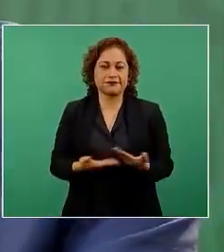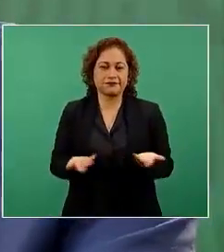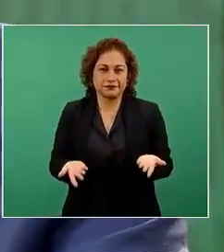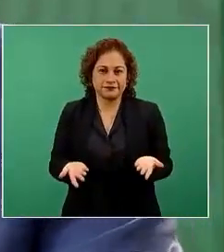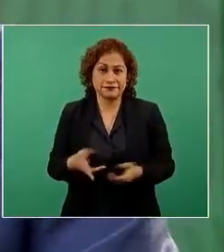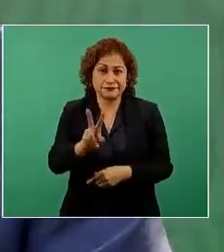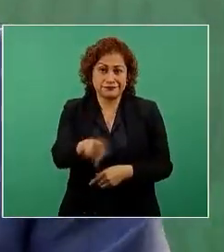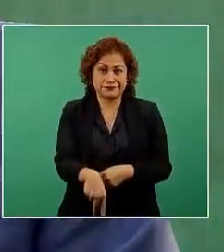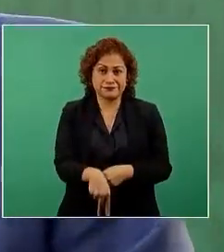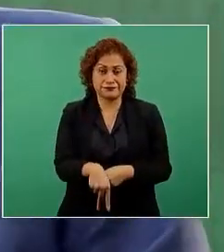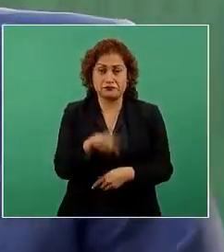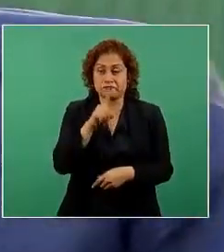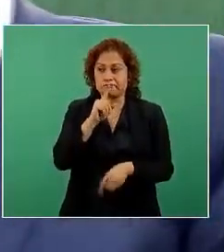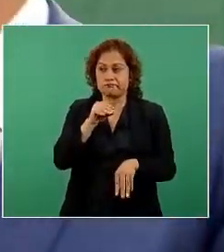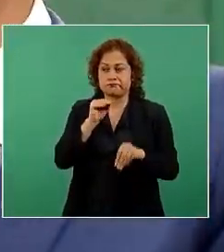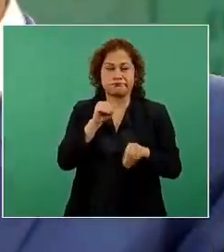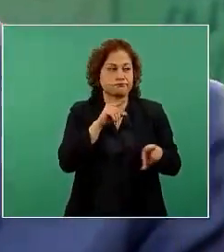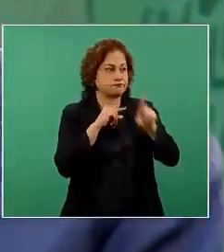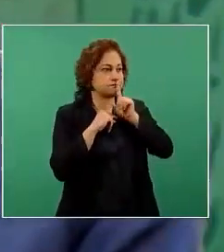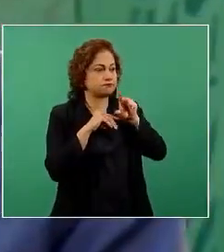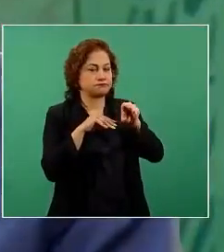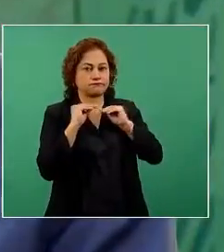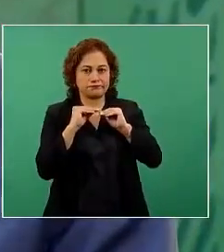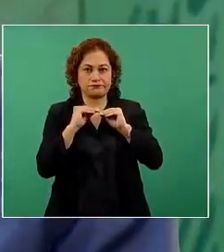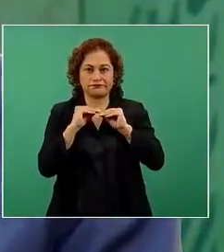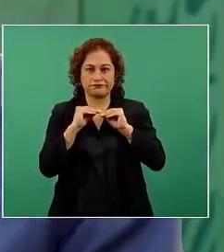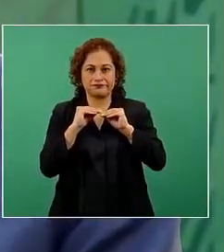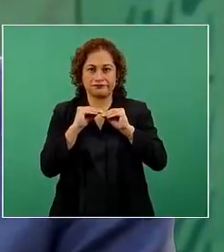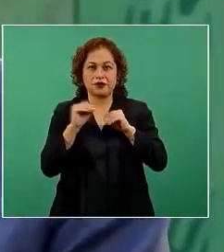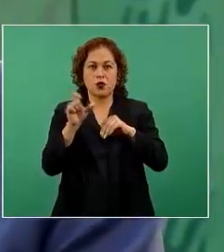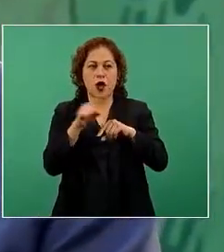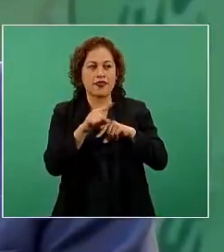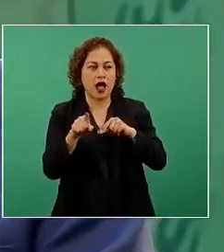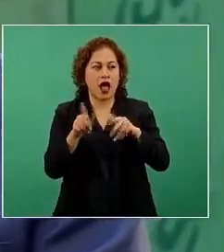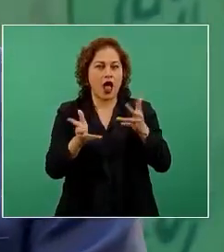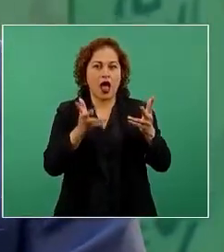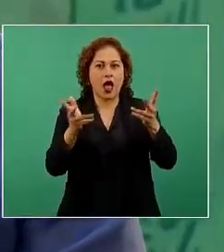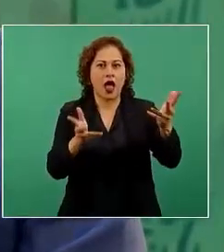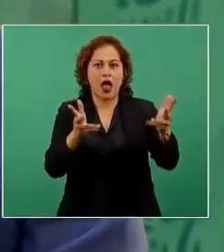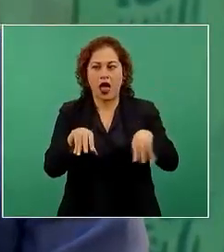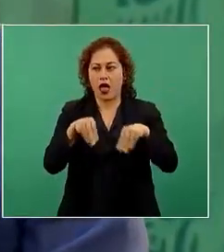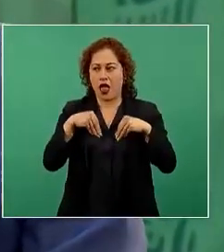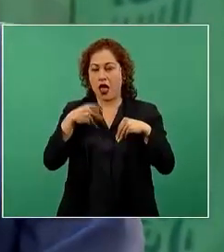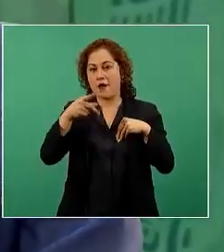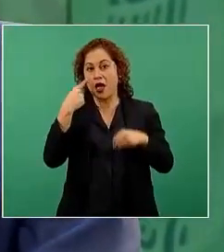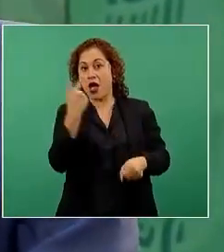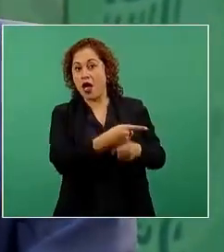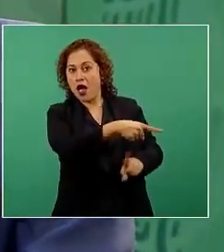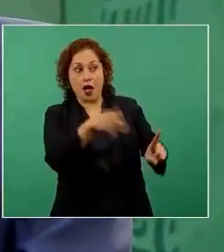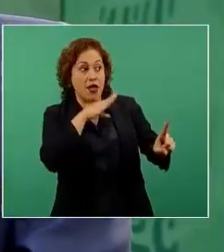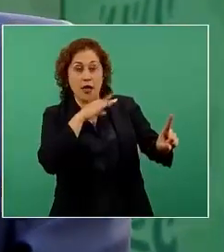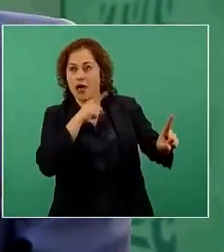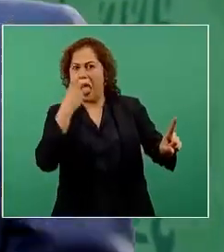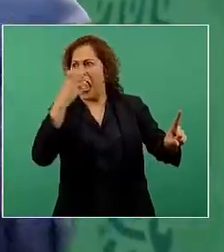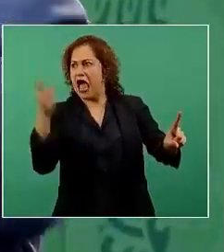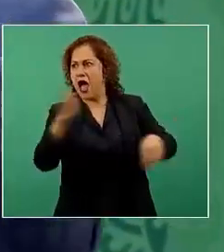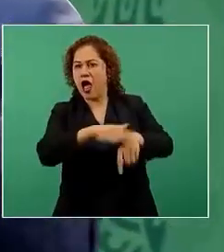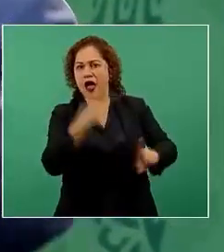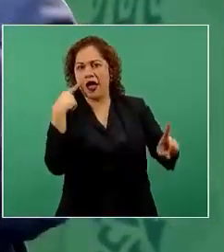callan como momias cuando les conviene. Y gritan como pregoneros